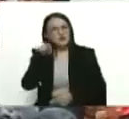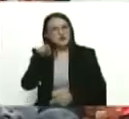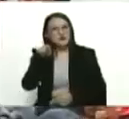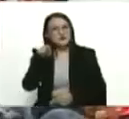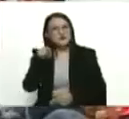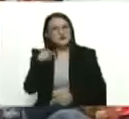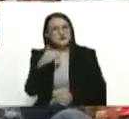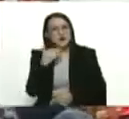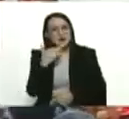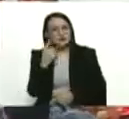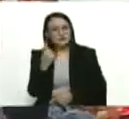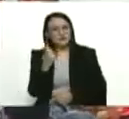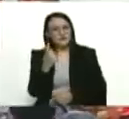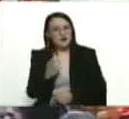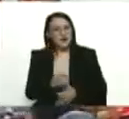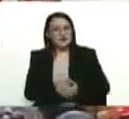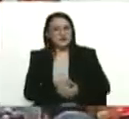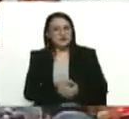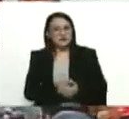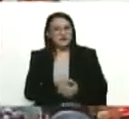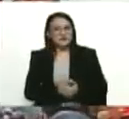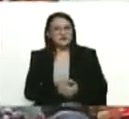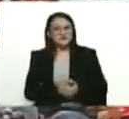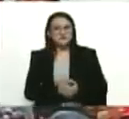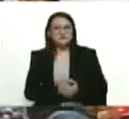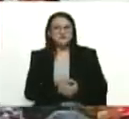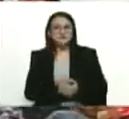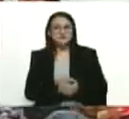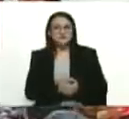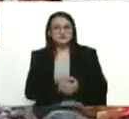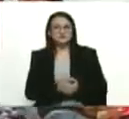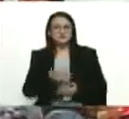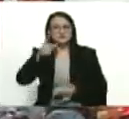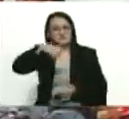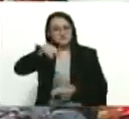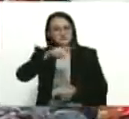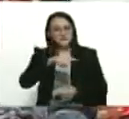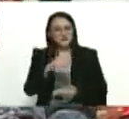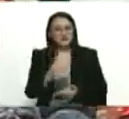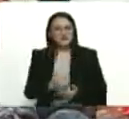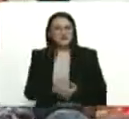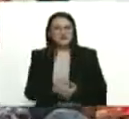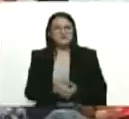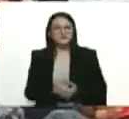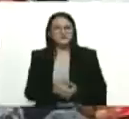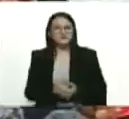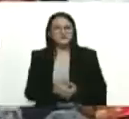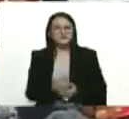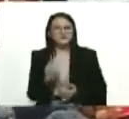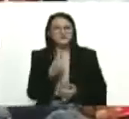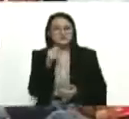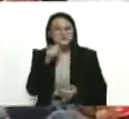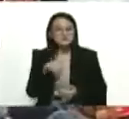hago falta. Porque ese es el mensaje de ellos. Usted los escucha, ellos dicen, yo nunca voy a dejar solo a mi pueblo.